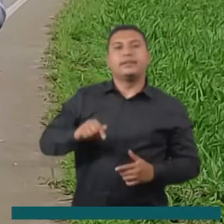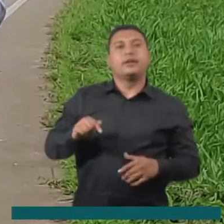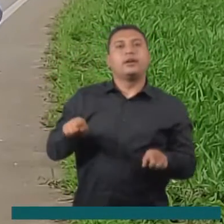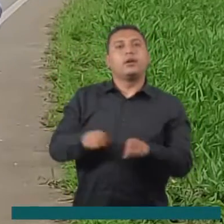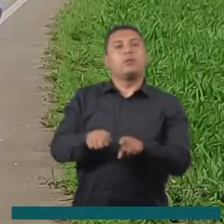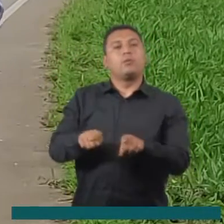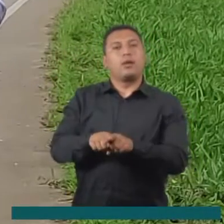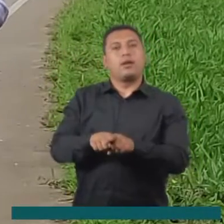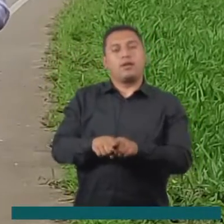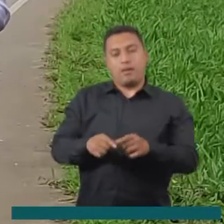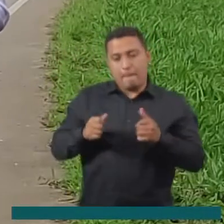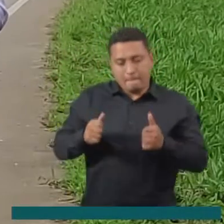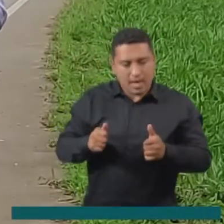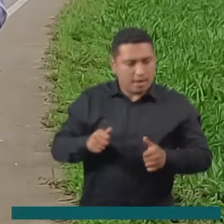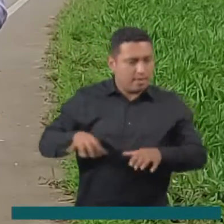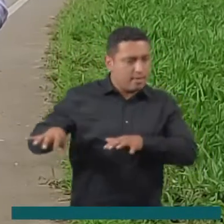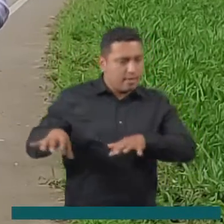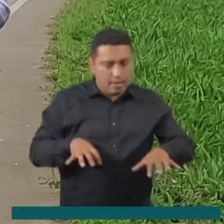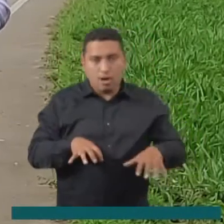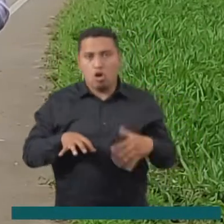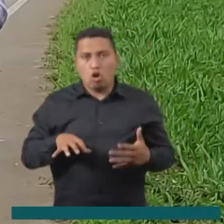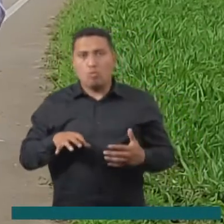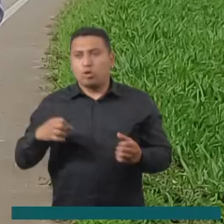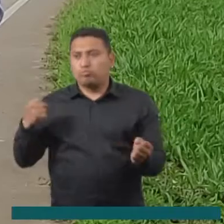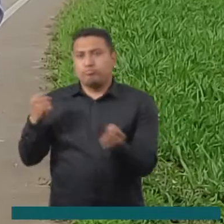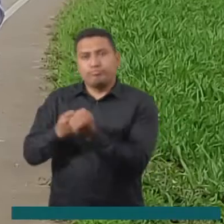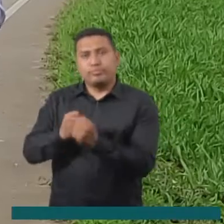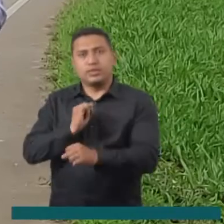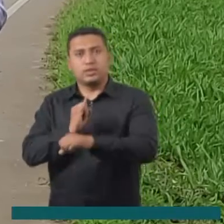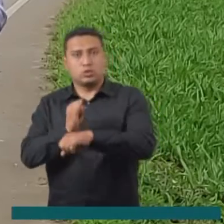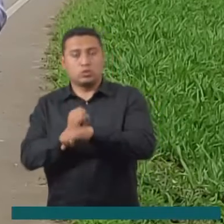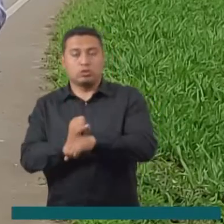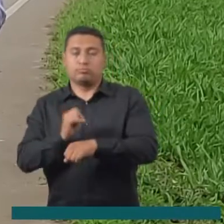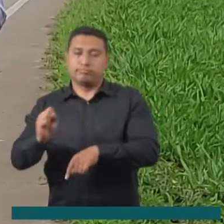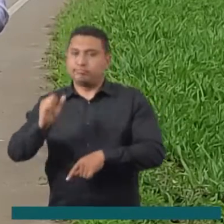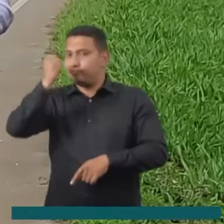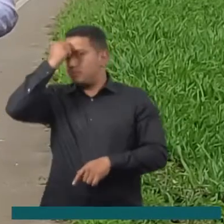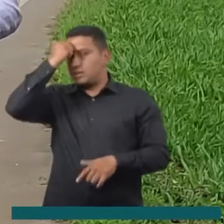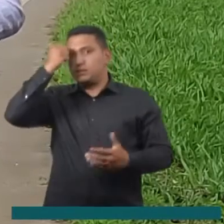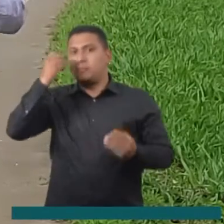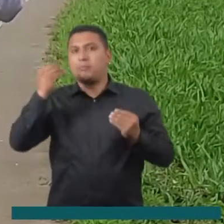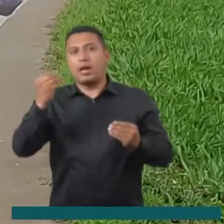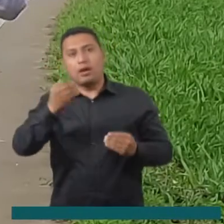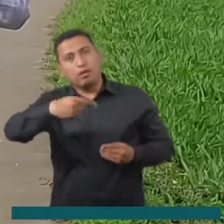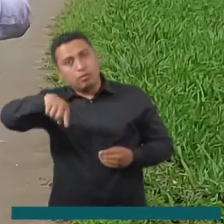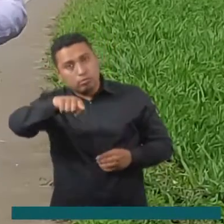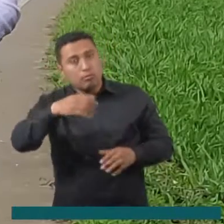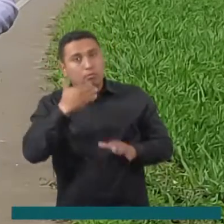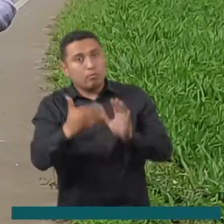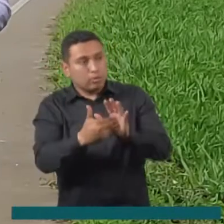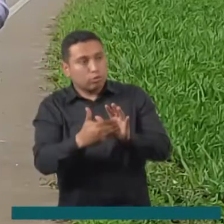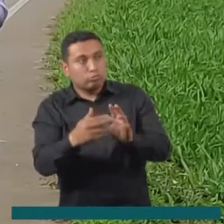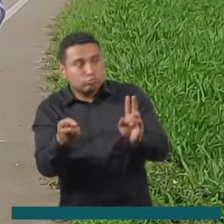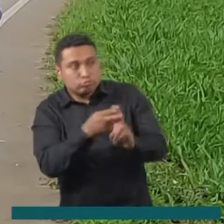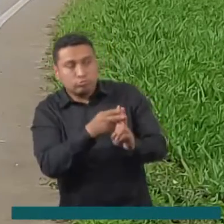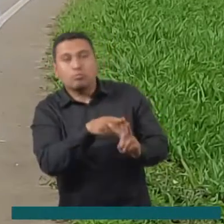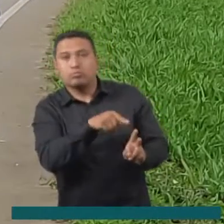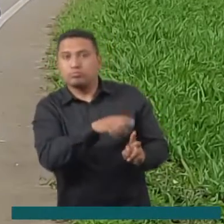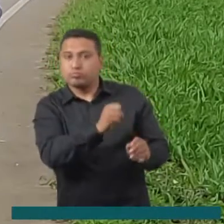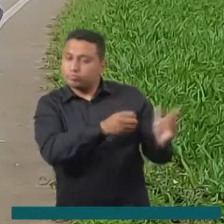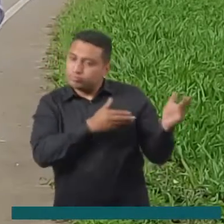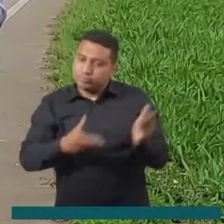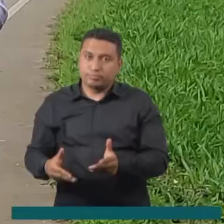e institucional. Conocer sus virtudes y la forma de acceder a ellas puede ser indispensable para alguien que usted conozca. Desde San